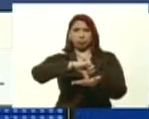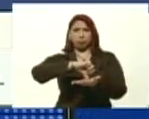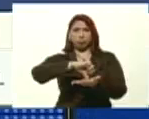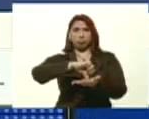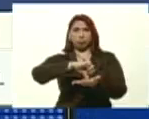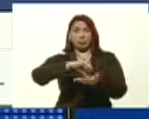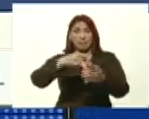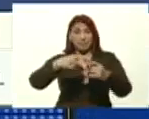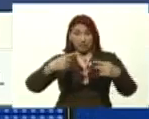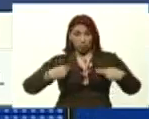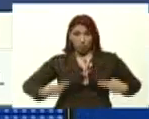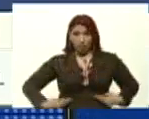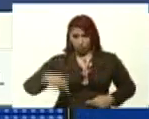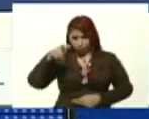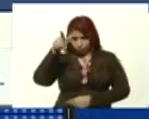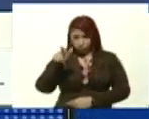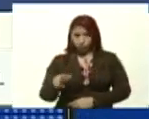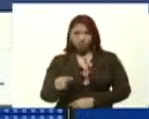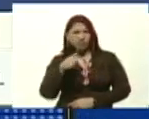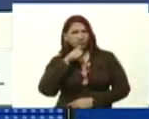Pero el ser humano